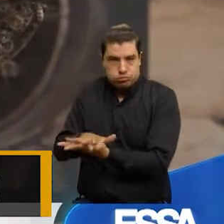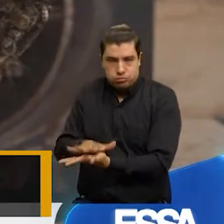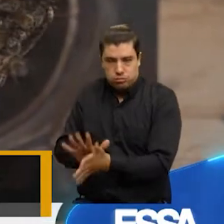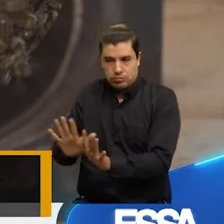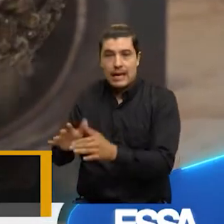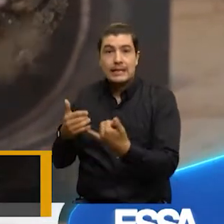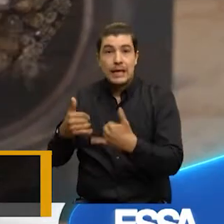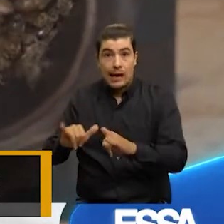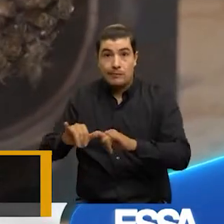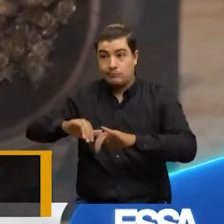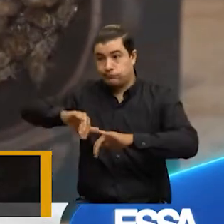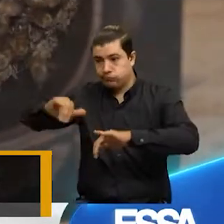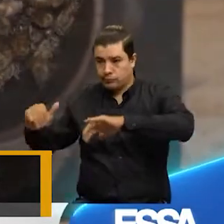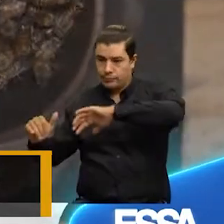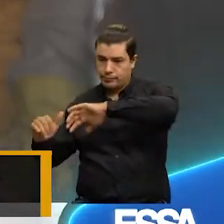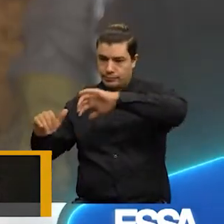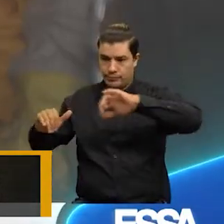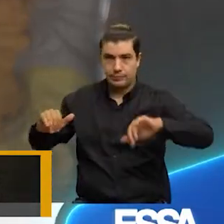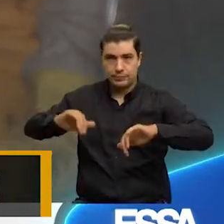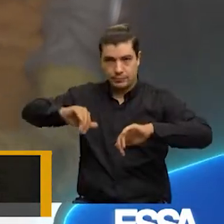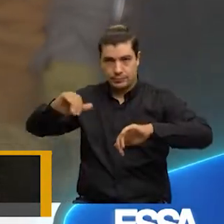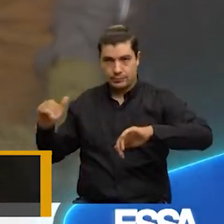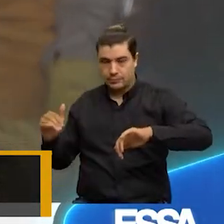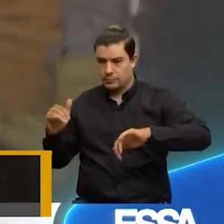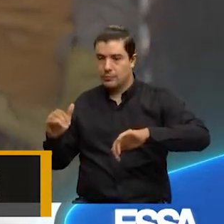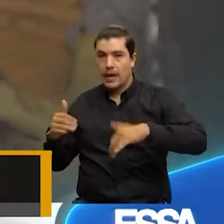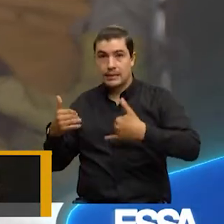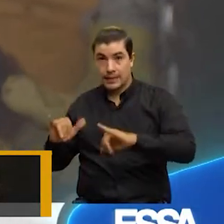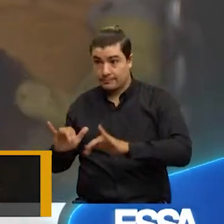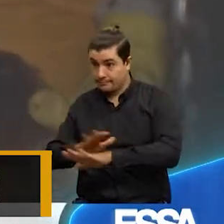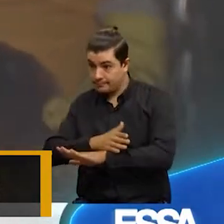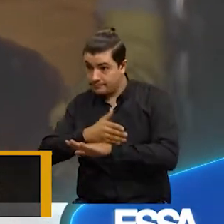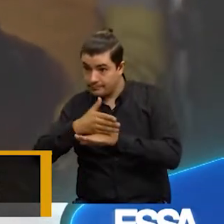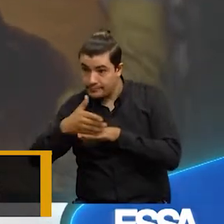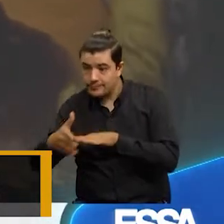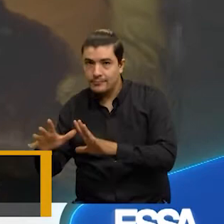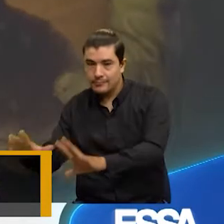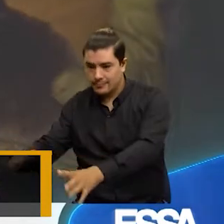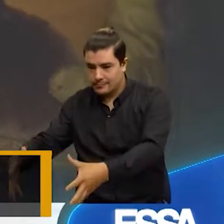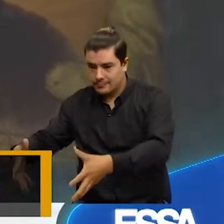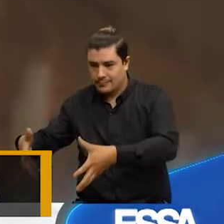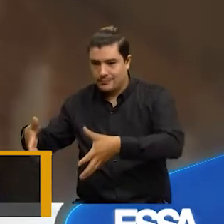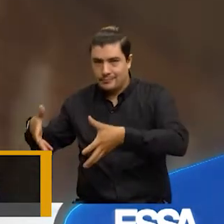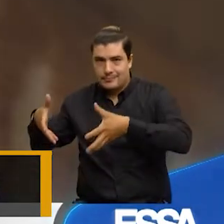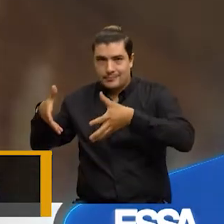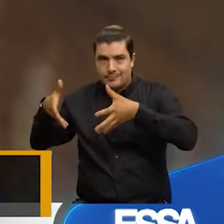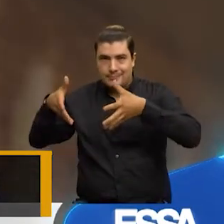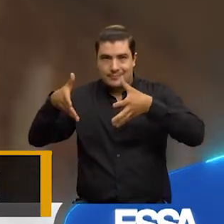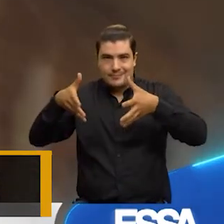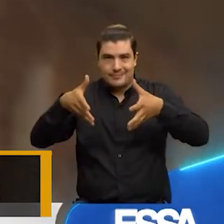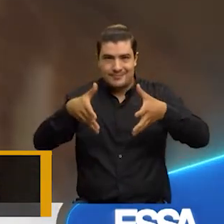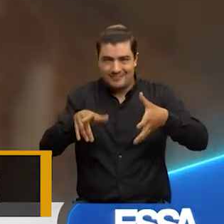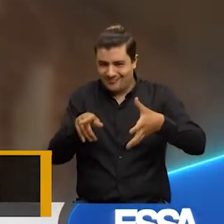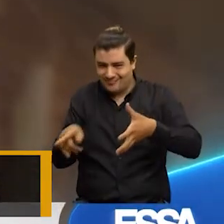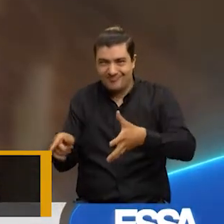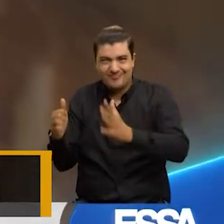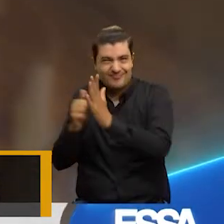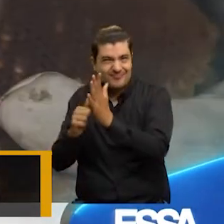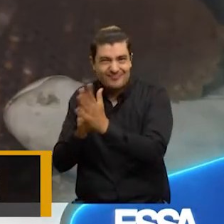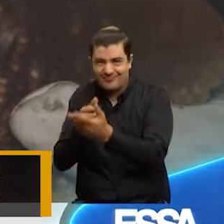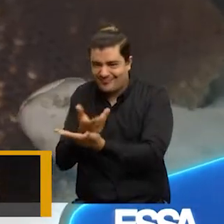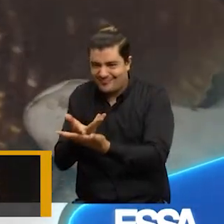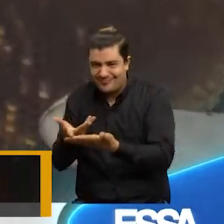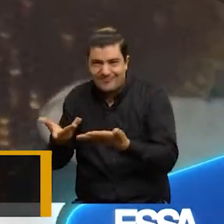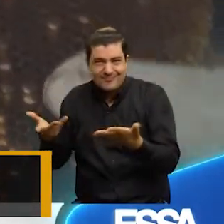las colmenas están ubicadas en dos carretes y posteriormente vamos a retirar el material biológico que hay ahí junto con el